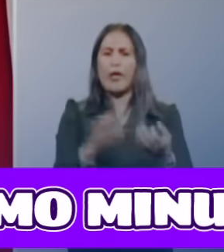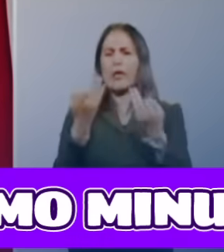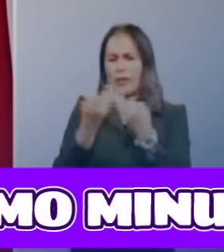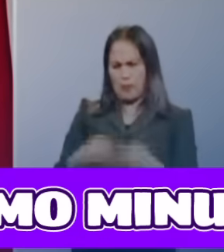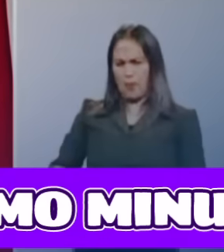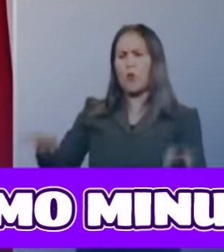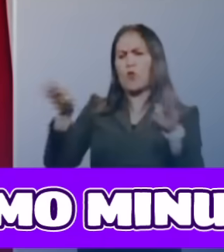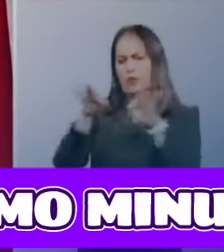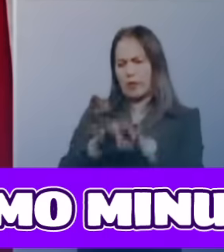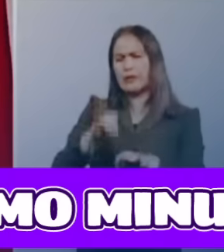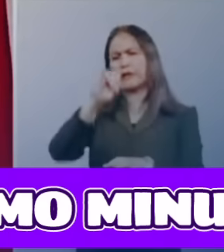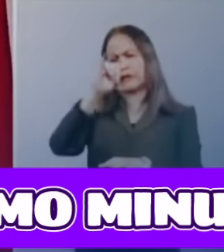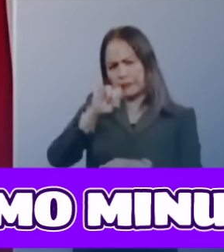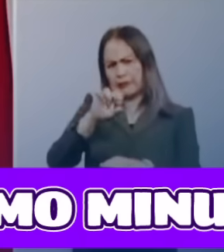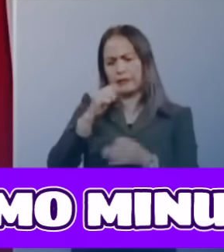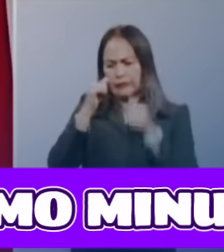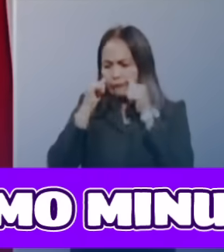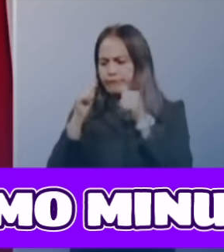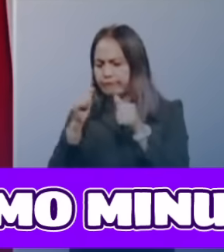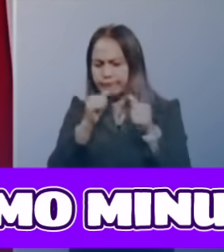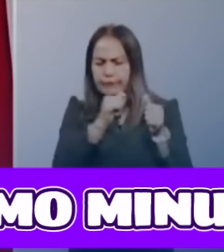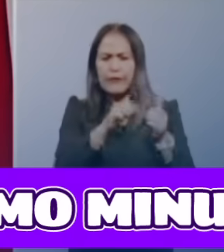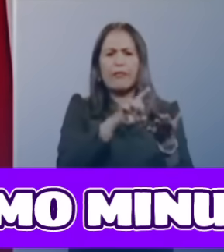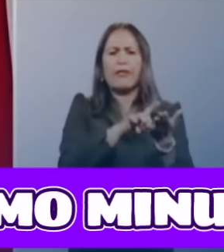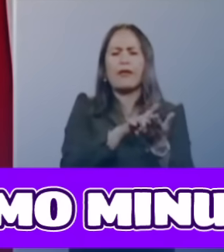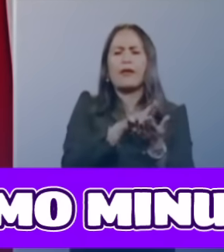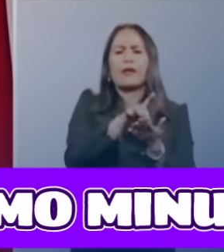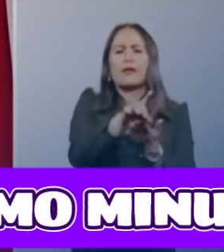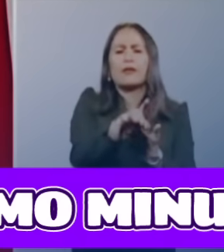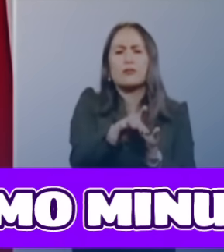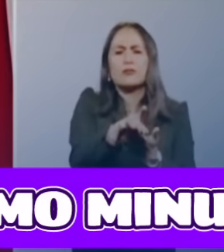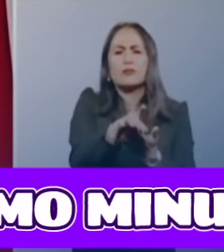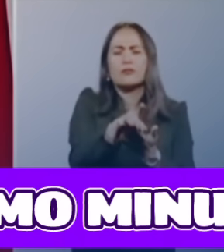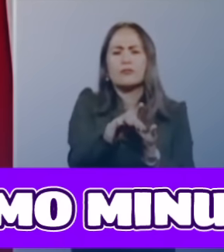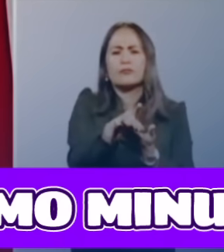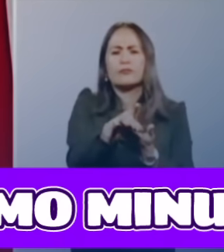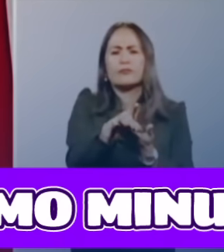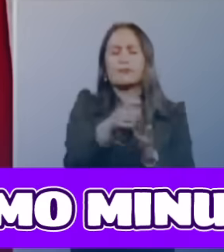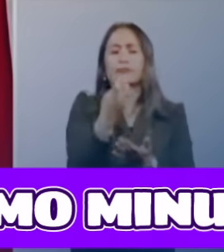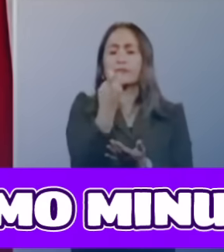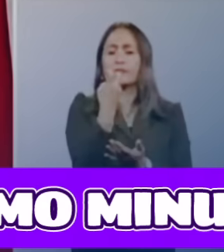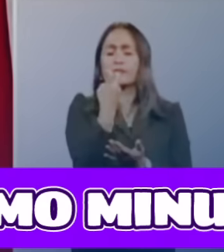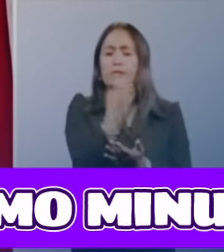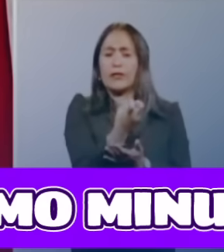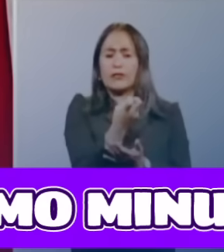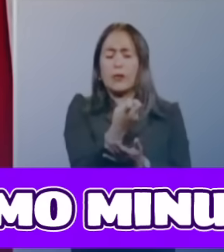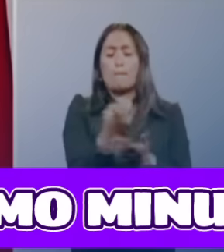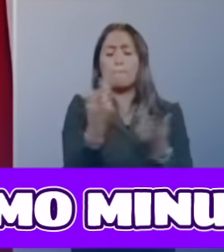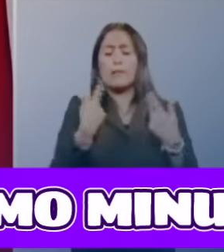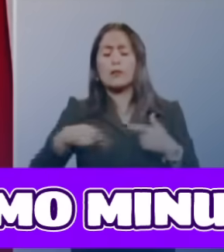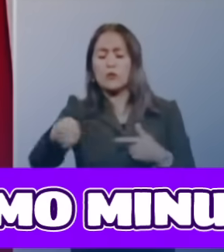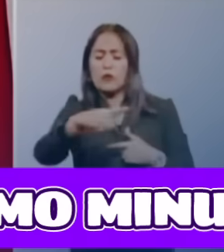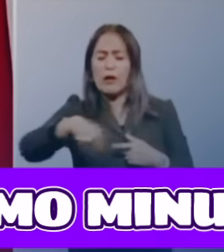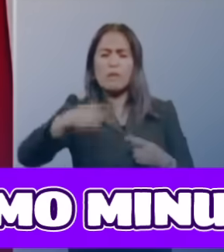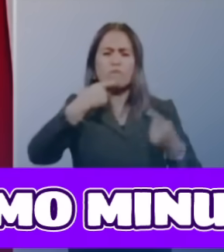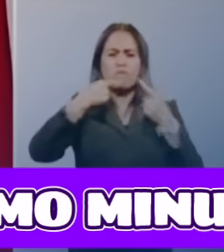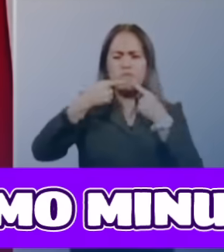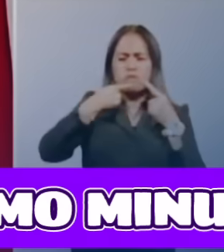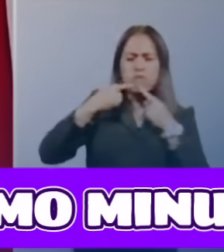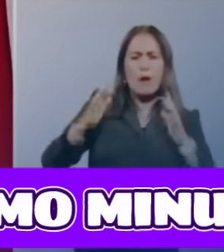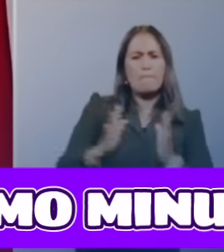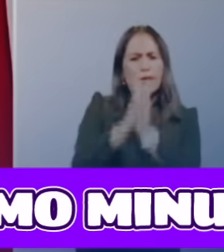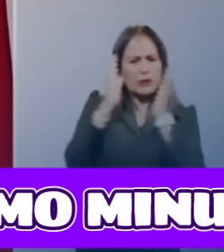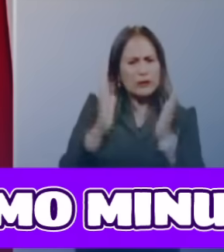sostienen que los derechos son precisamente un producto de la democracia y que